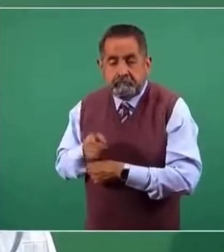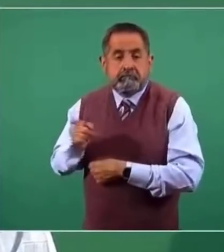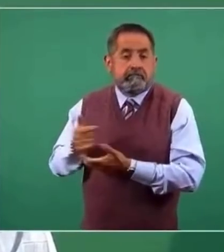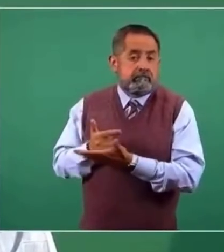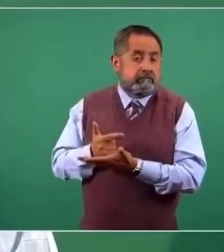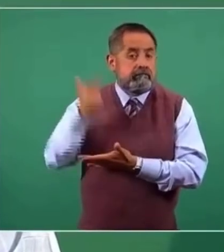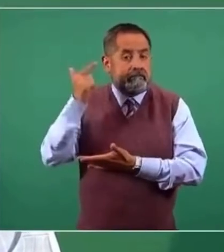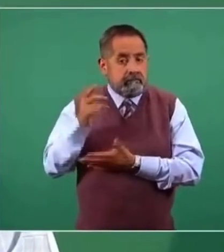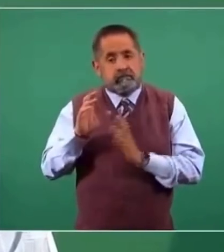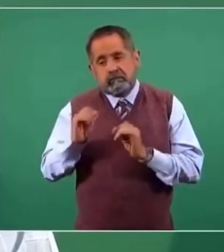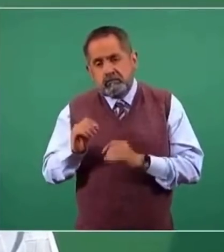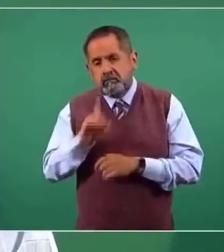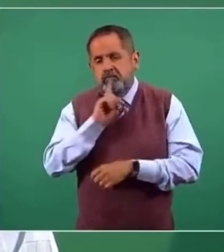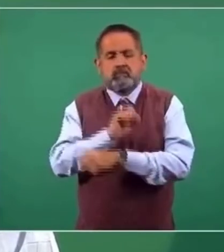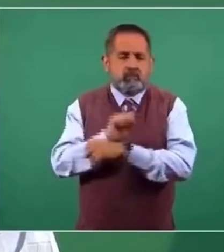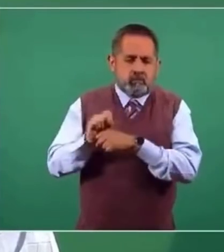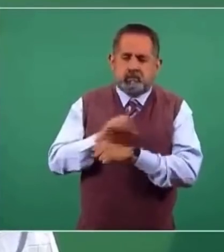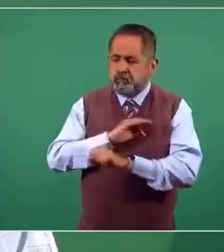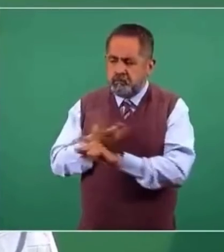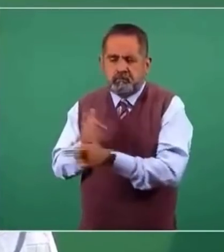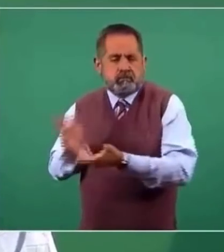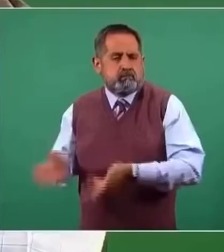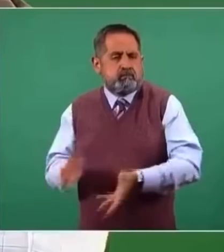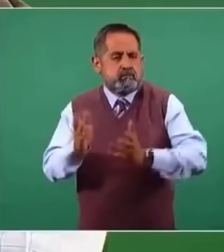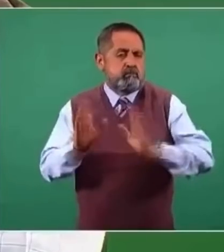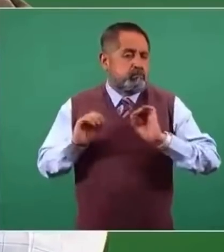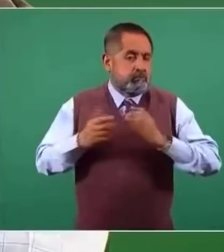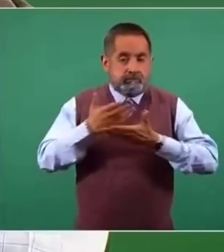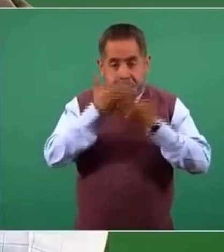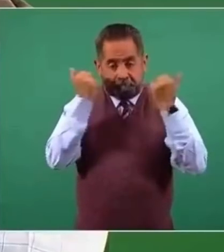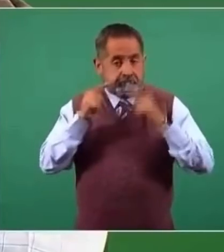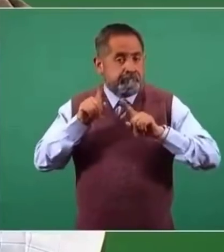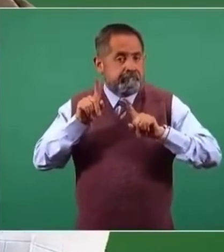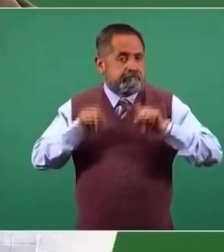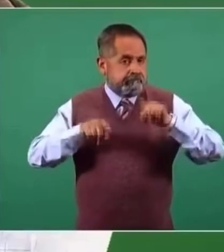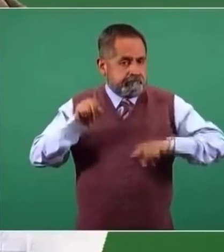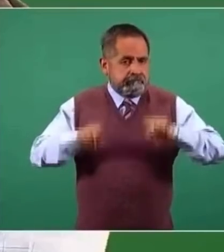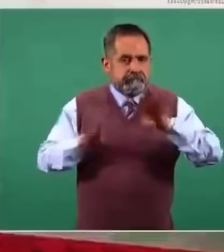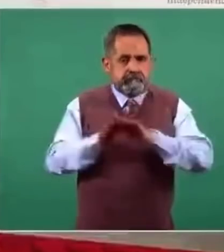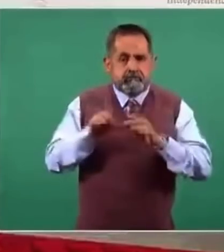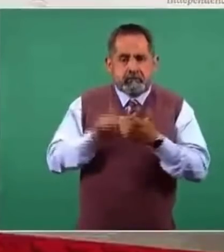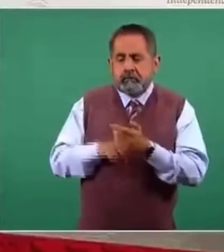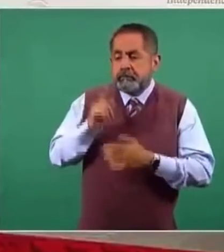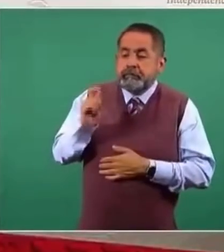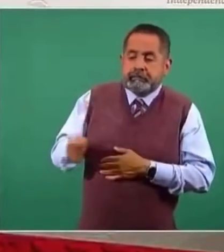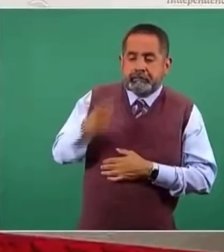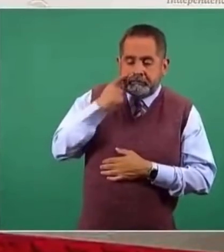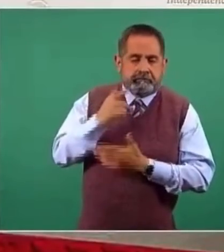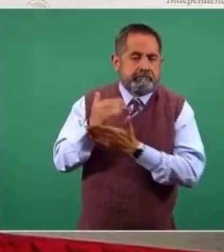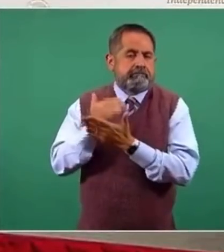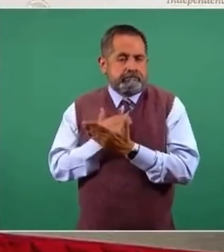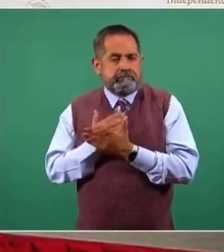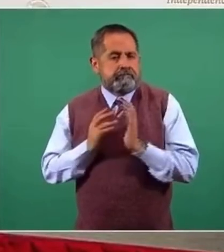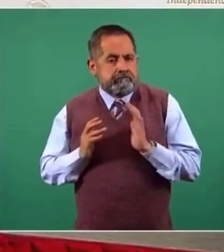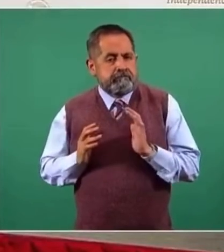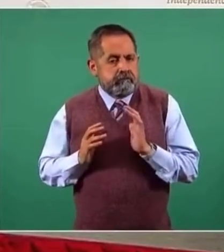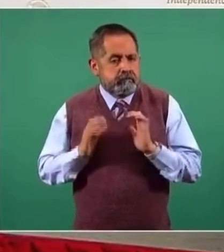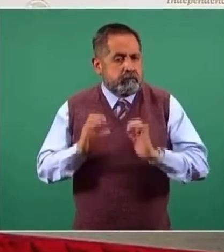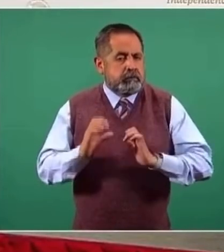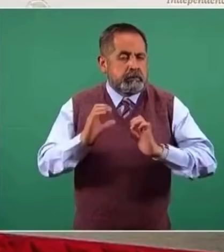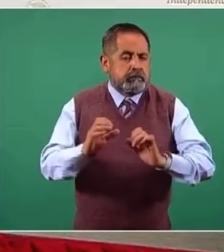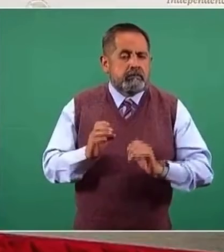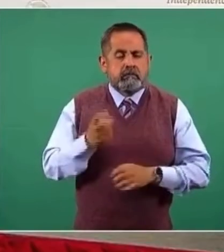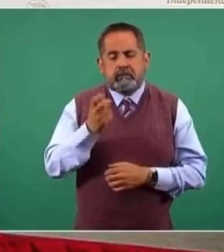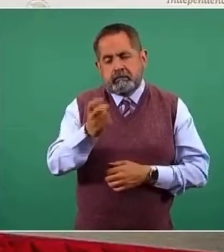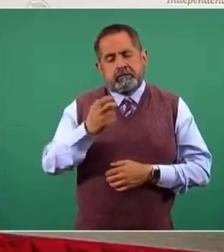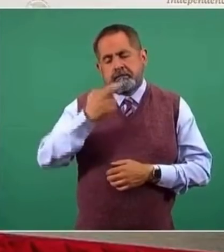bajo control o el riesgo por sí no permite un control que disminuya obviamente la posibilidad y entonces en